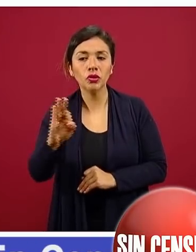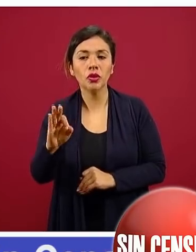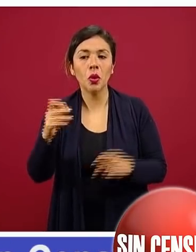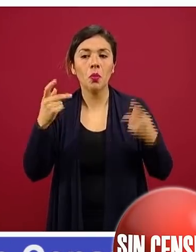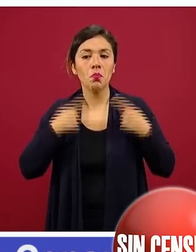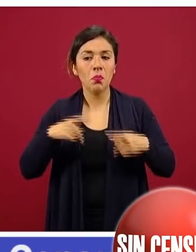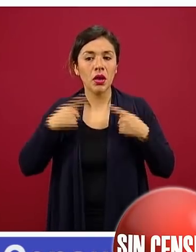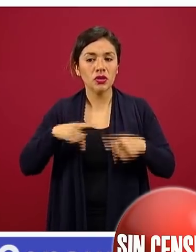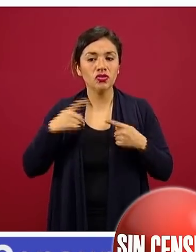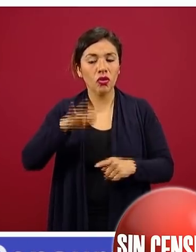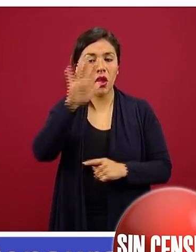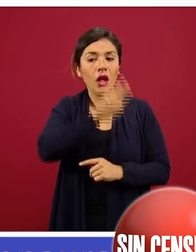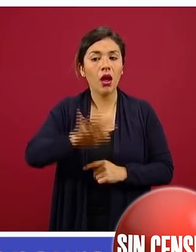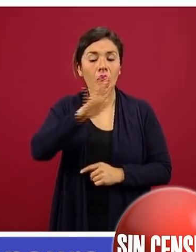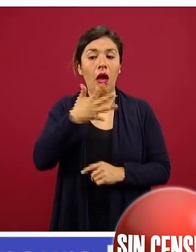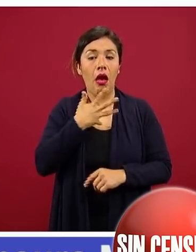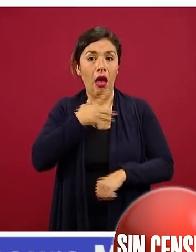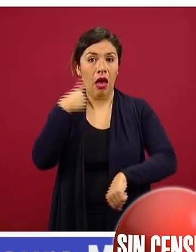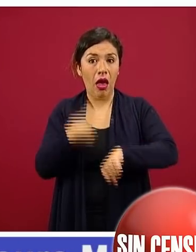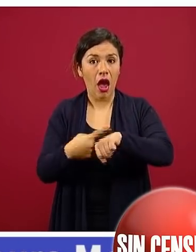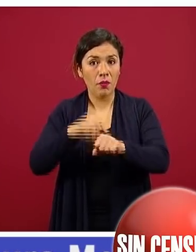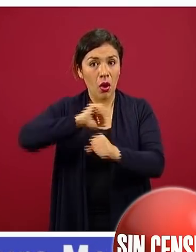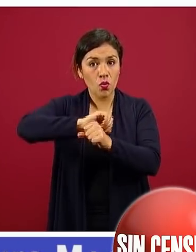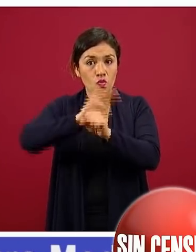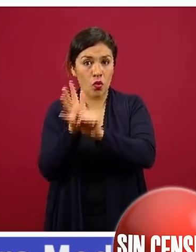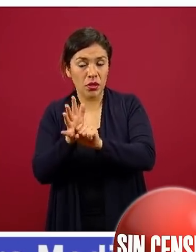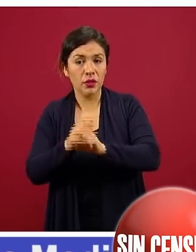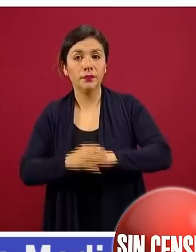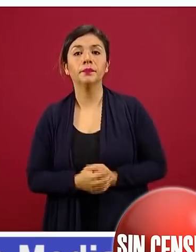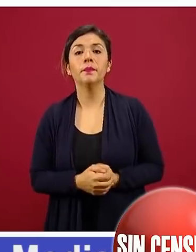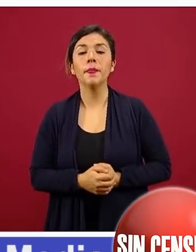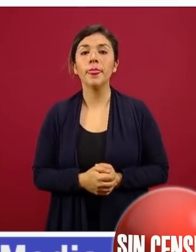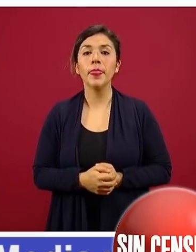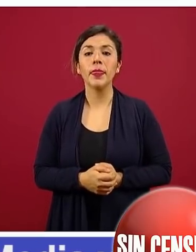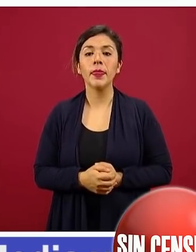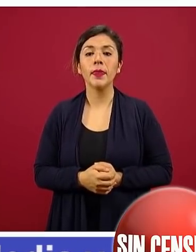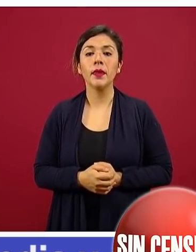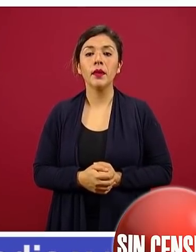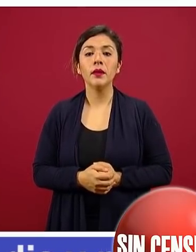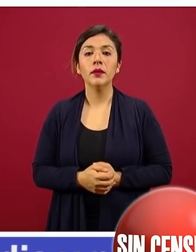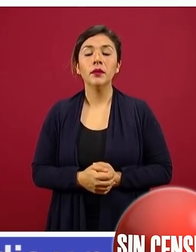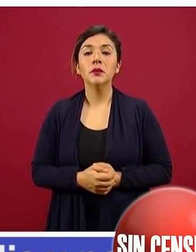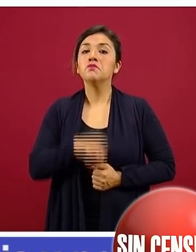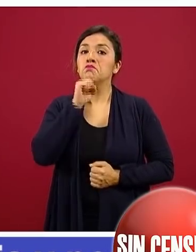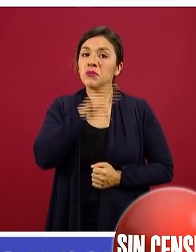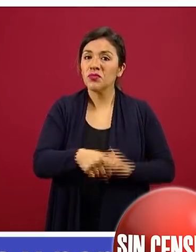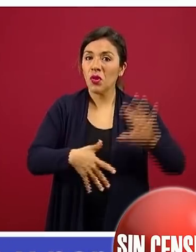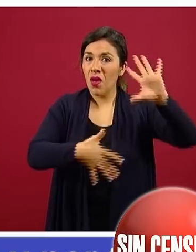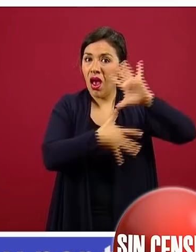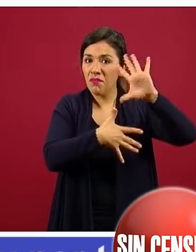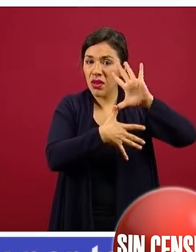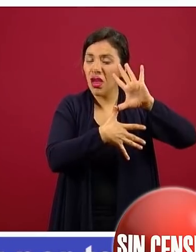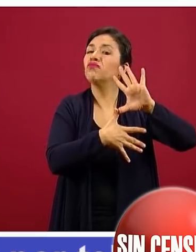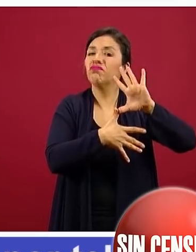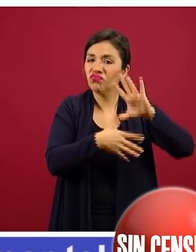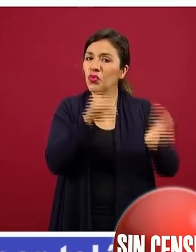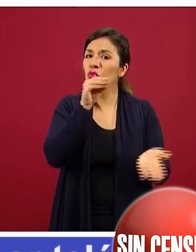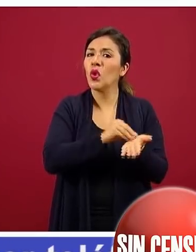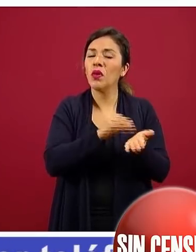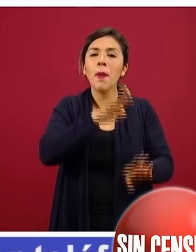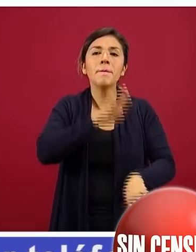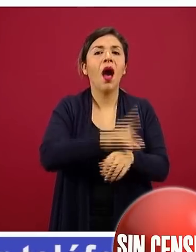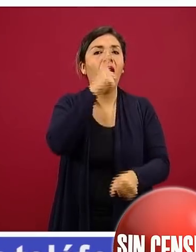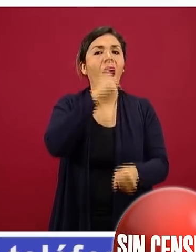las personas que han tenido COVID a lo largo de este tiempo. La región del continente americano es la que ocupa la mayor cantidad